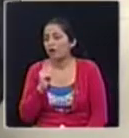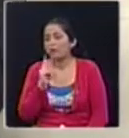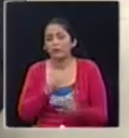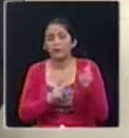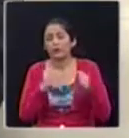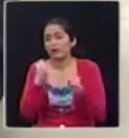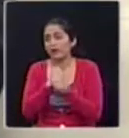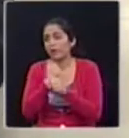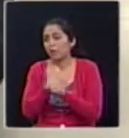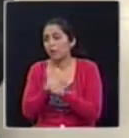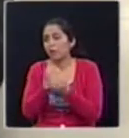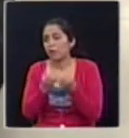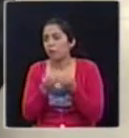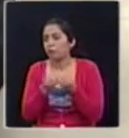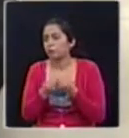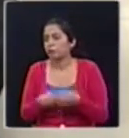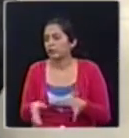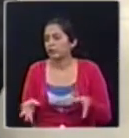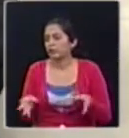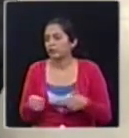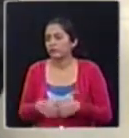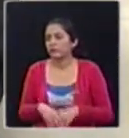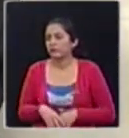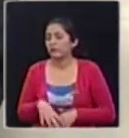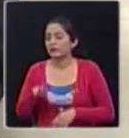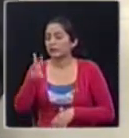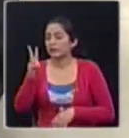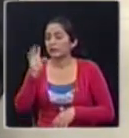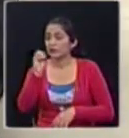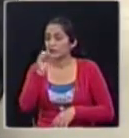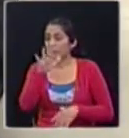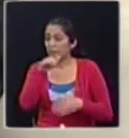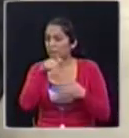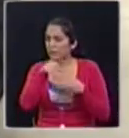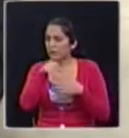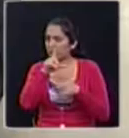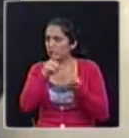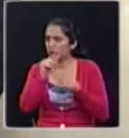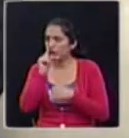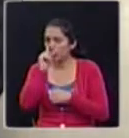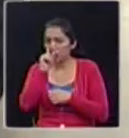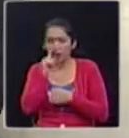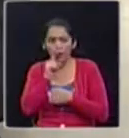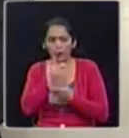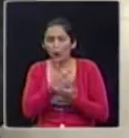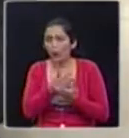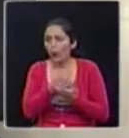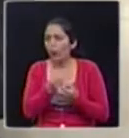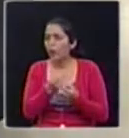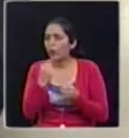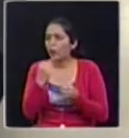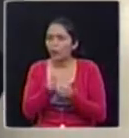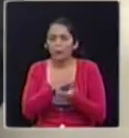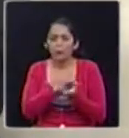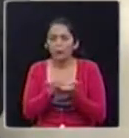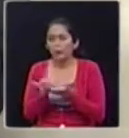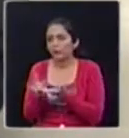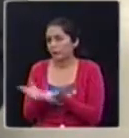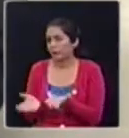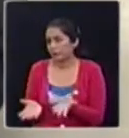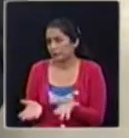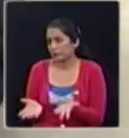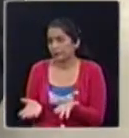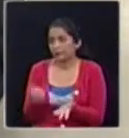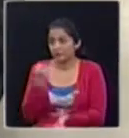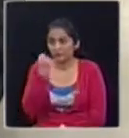comercial el año pasado perdió alrededor de 66 mil plazas de empleo. Entonces lo que debemos evitar, esto es un consejo para el nuevo